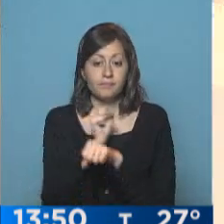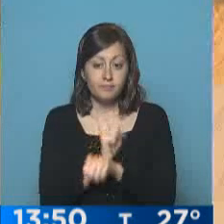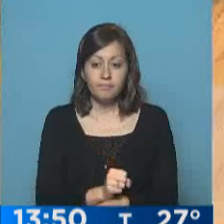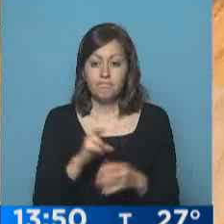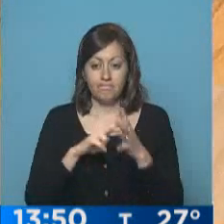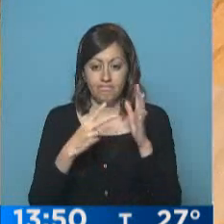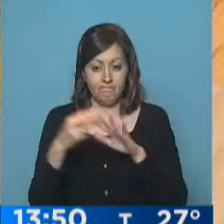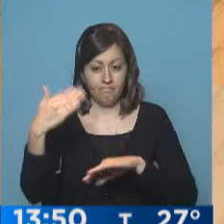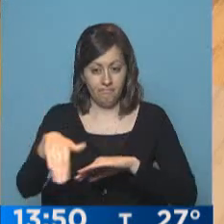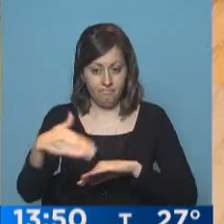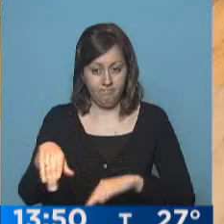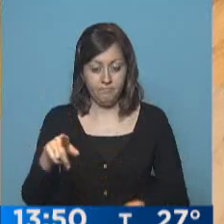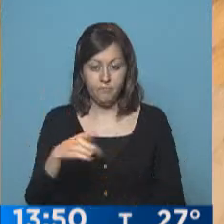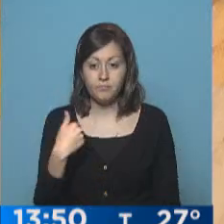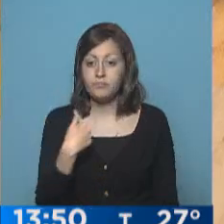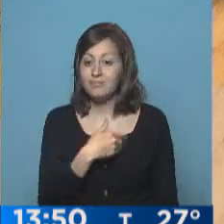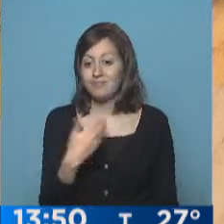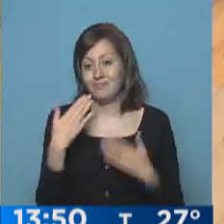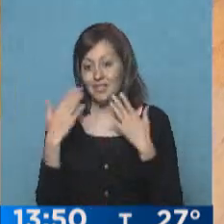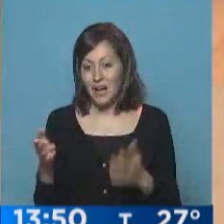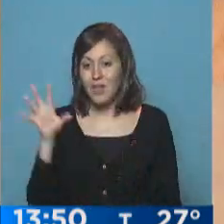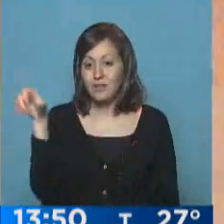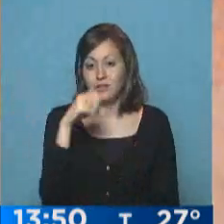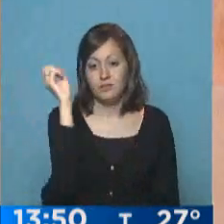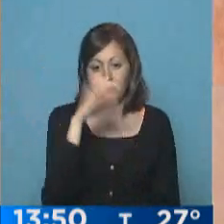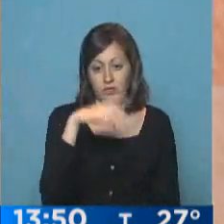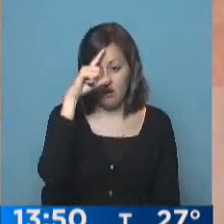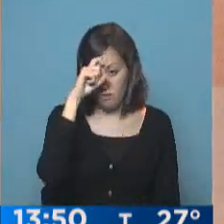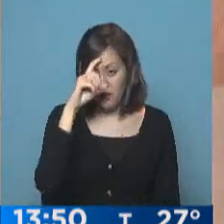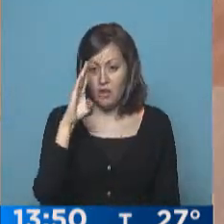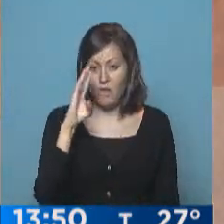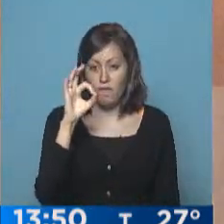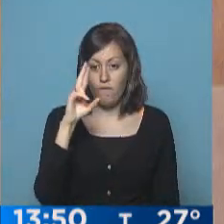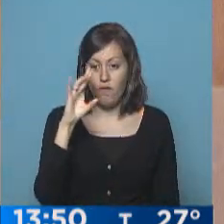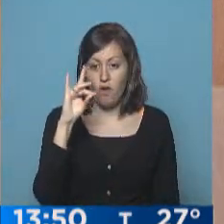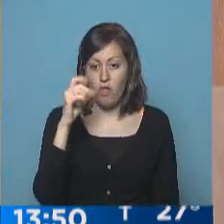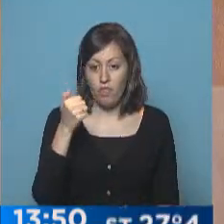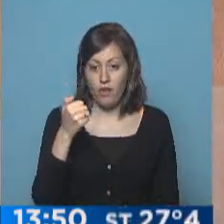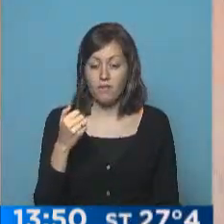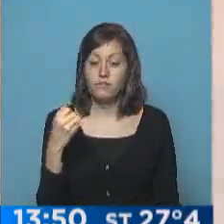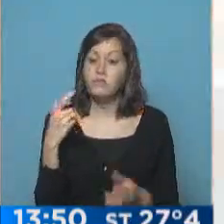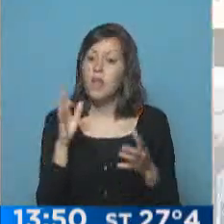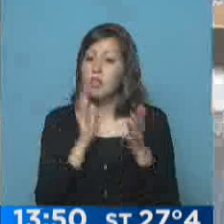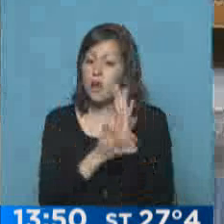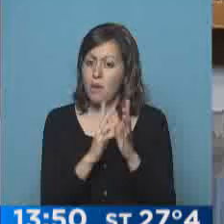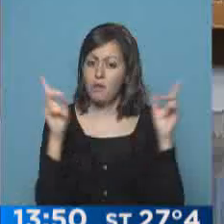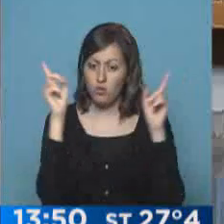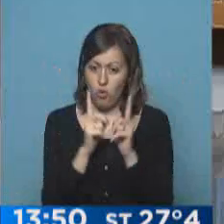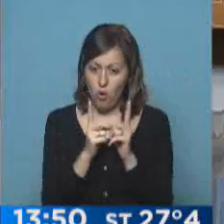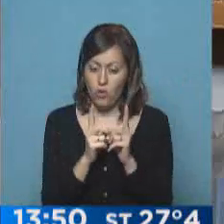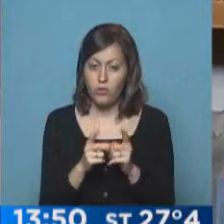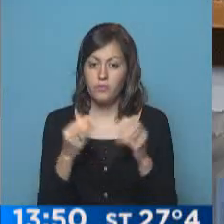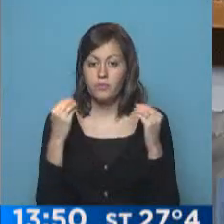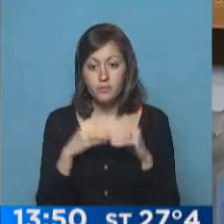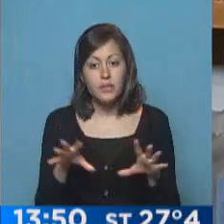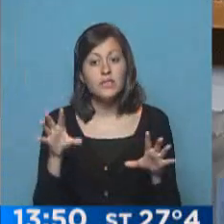gracias a la intervención de ella lo trasladaron al hospital borda donde le indicaron tratamiento a corto plazo y empezaron a